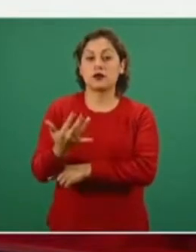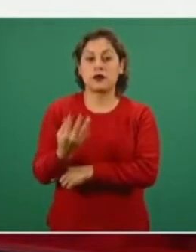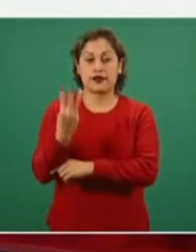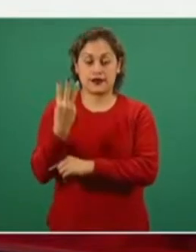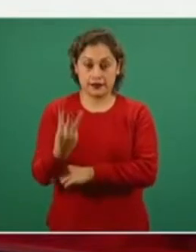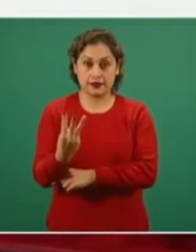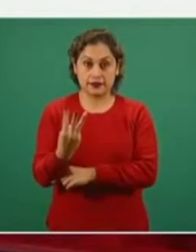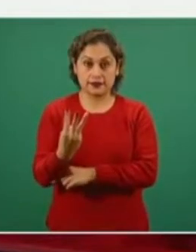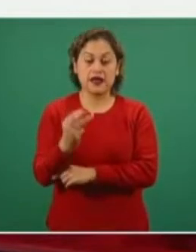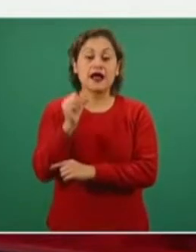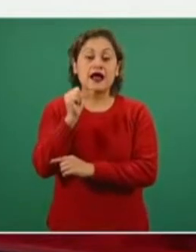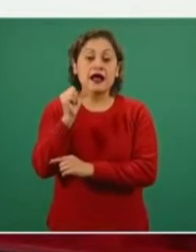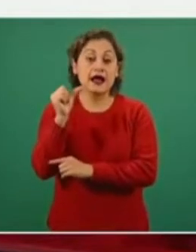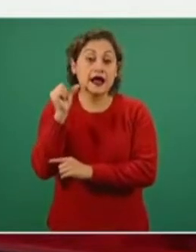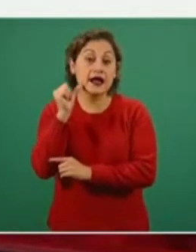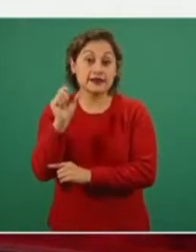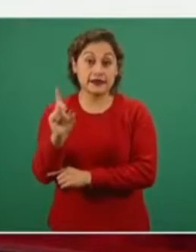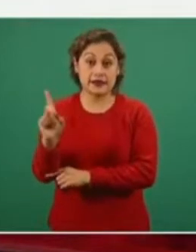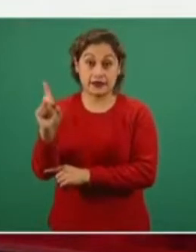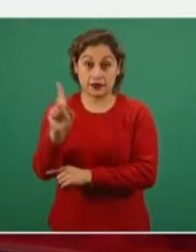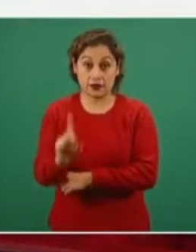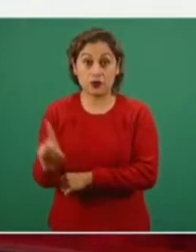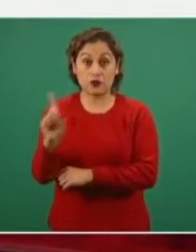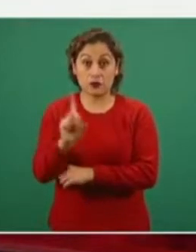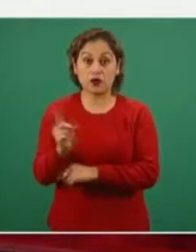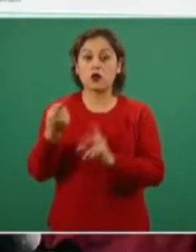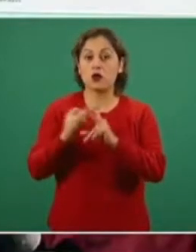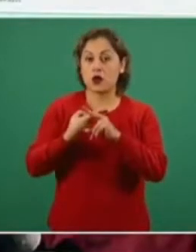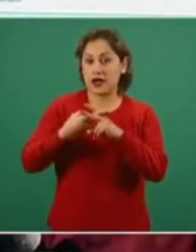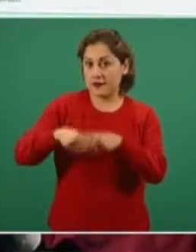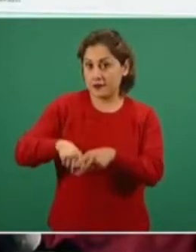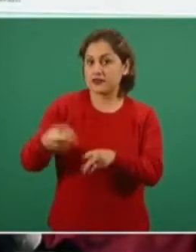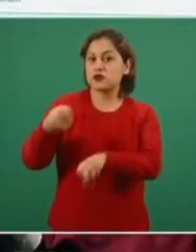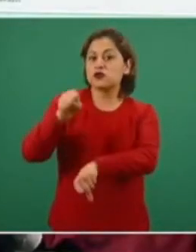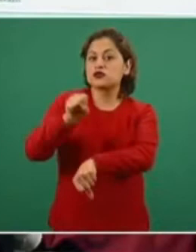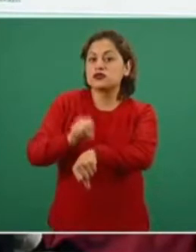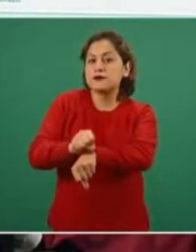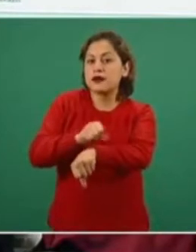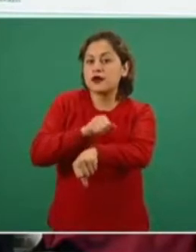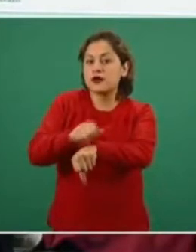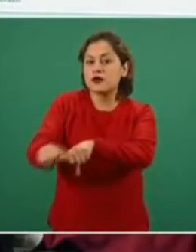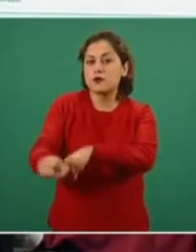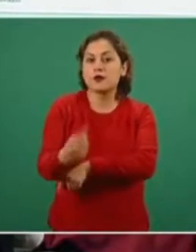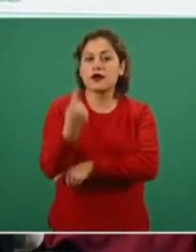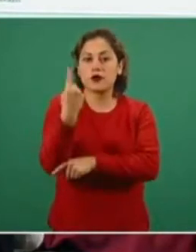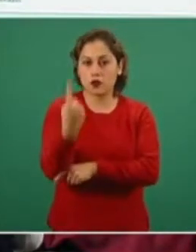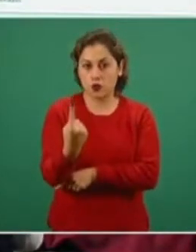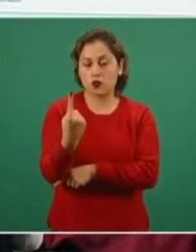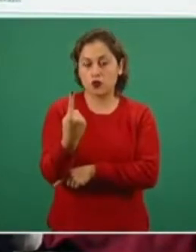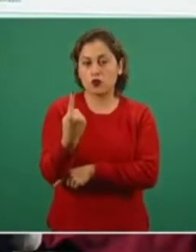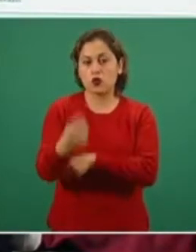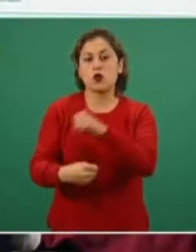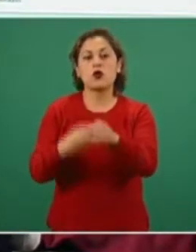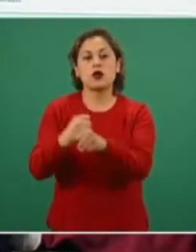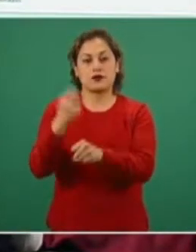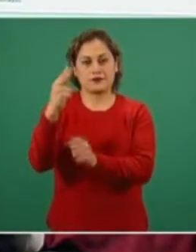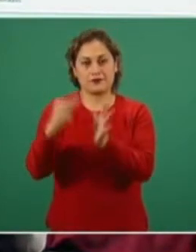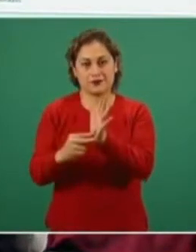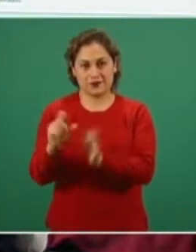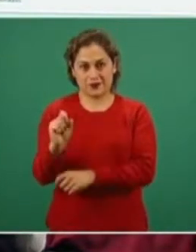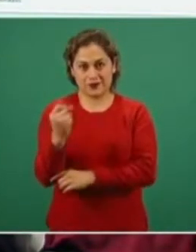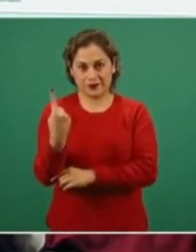ayer, abrimos en la semana 1, la primera semana epidemiológica del 2021.